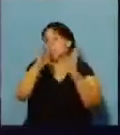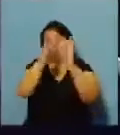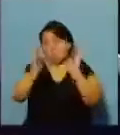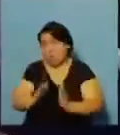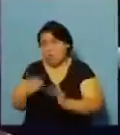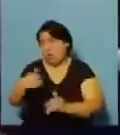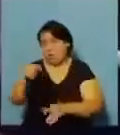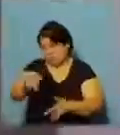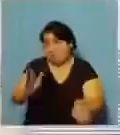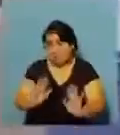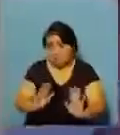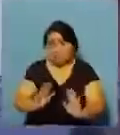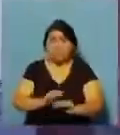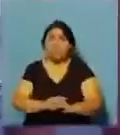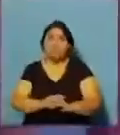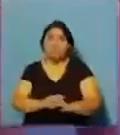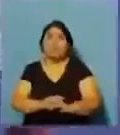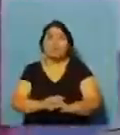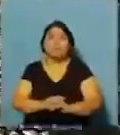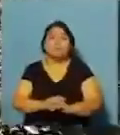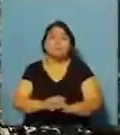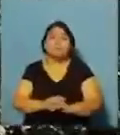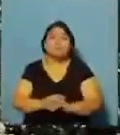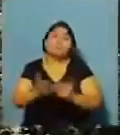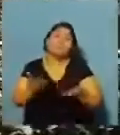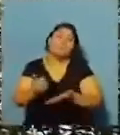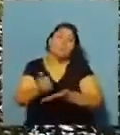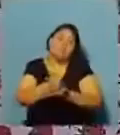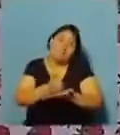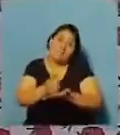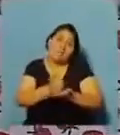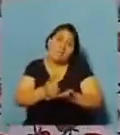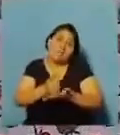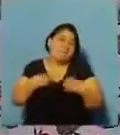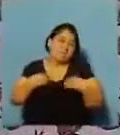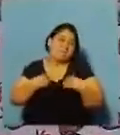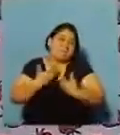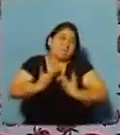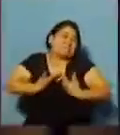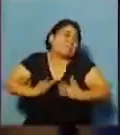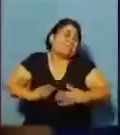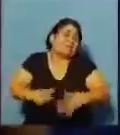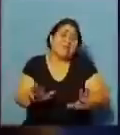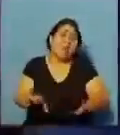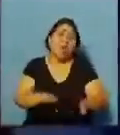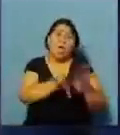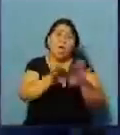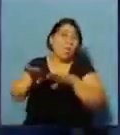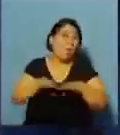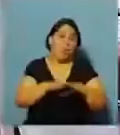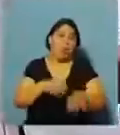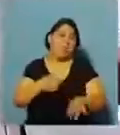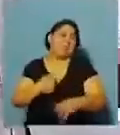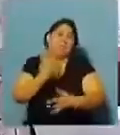argentinos, digamos. ¿Cuánto tiempo más esperaremos para poder vestirnos con libertad, con igualdad y a nuestro gusto?